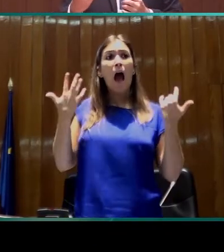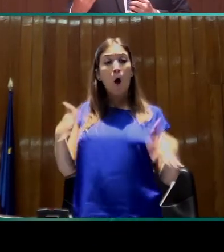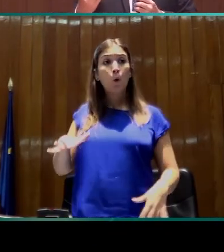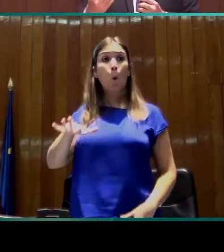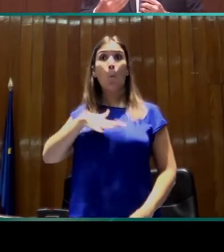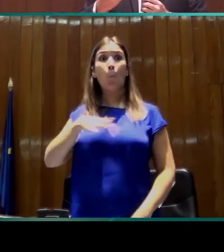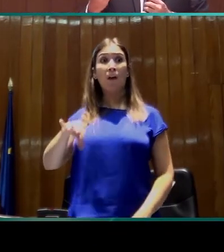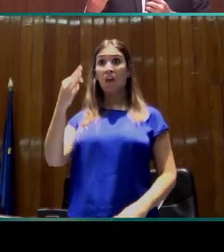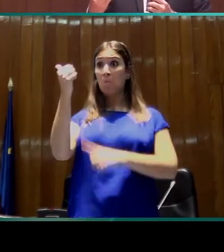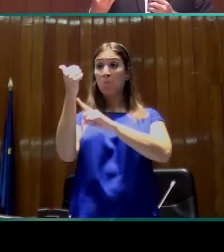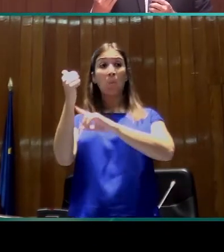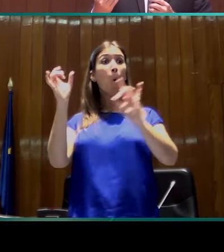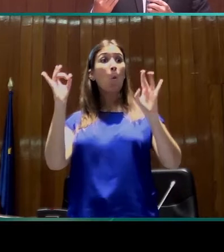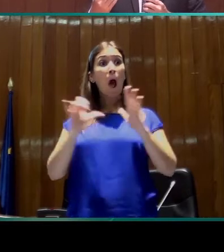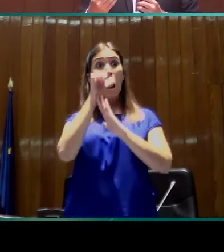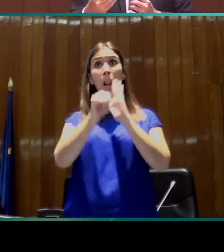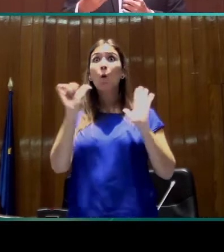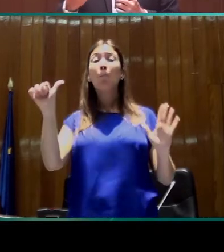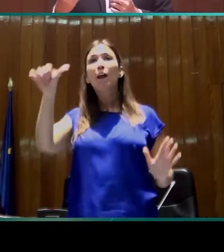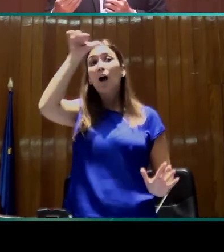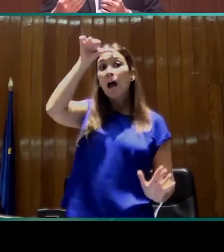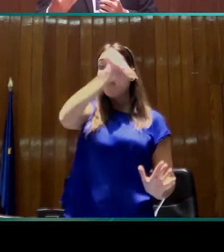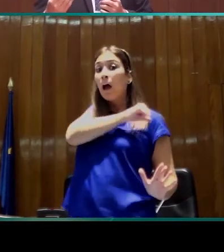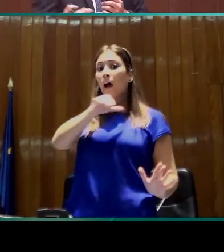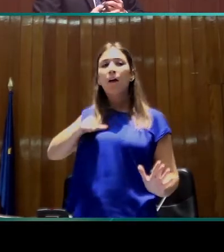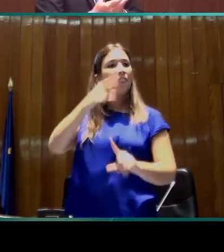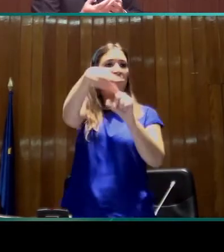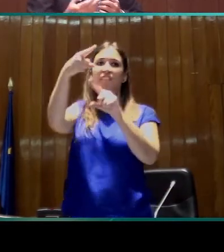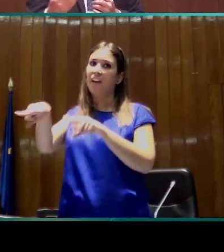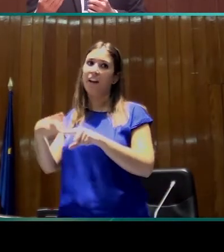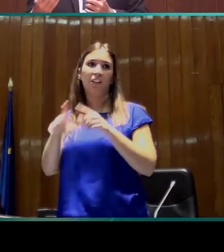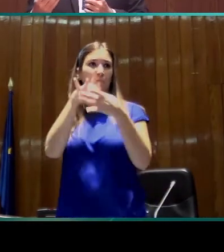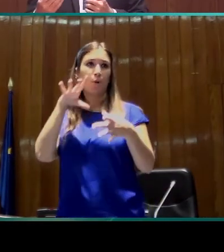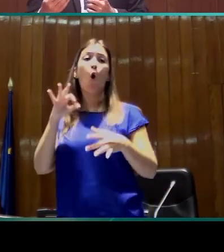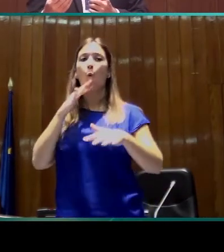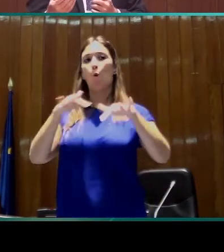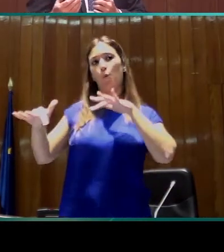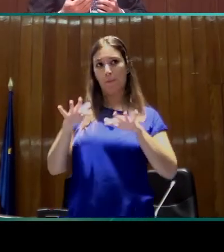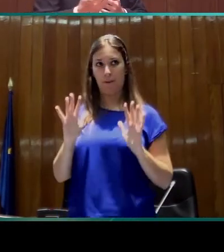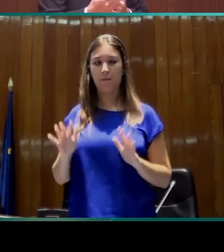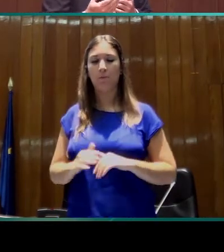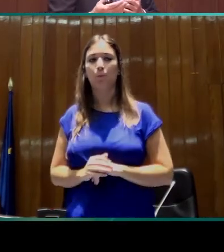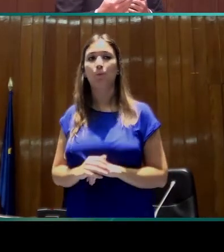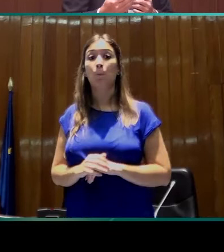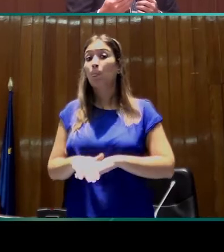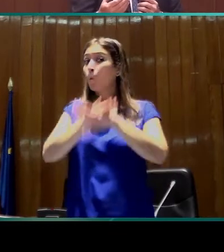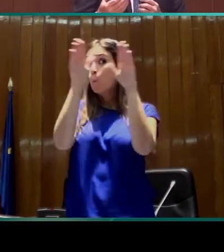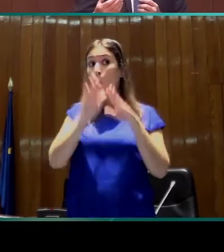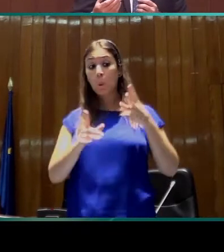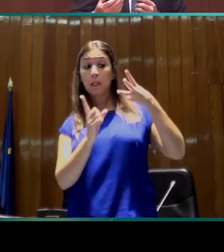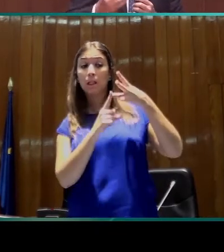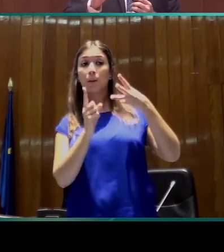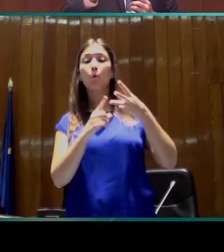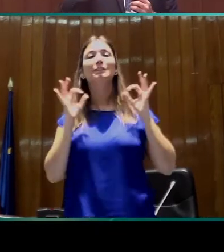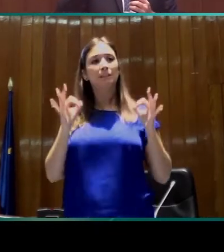compartan otros parámetros como la configuración de la mano o compartan otro parámetro como es el movimiento. Y por último tenemos